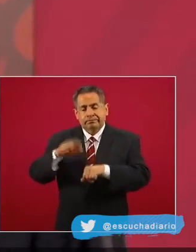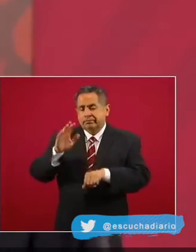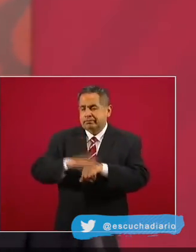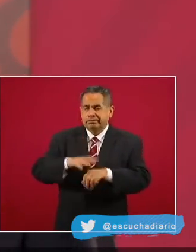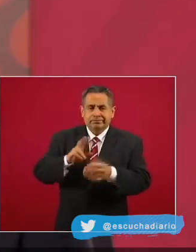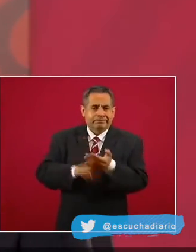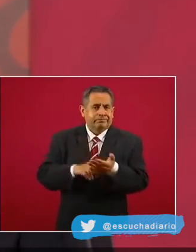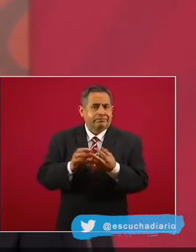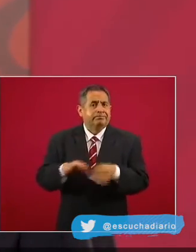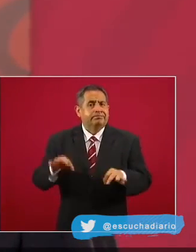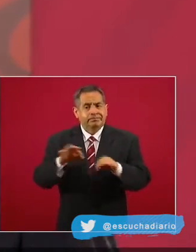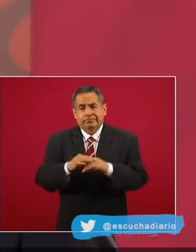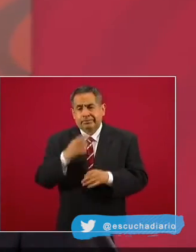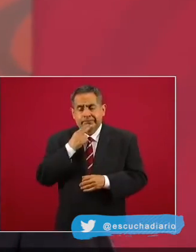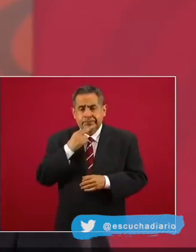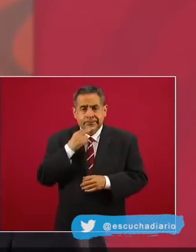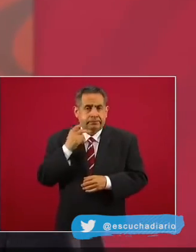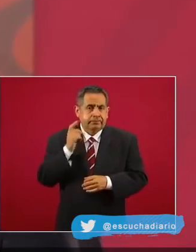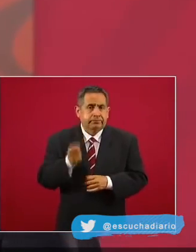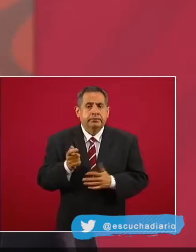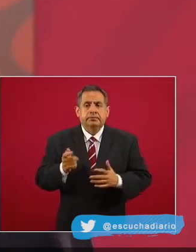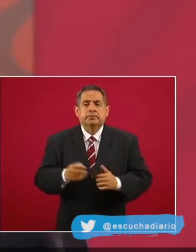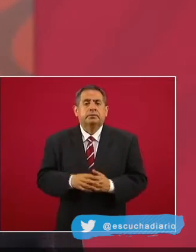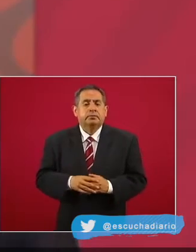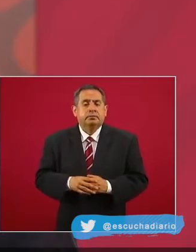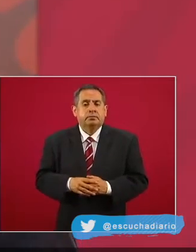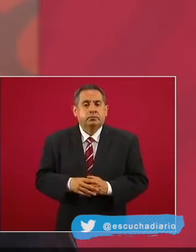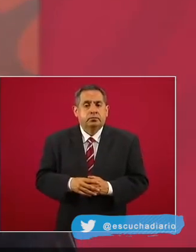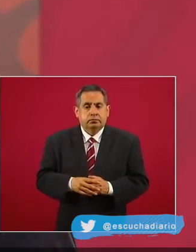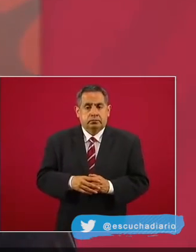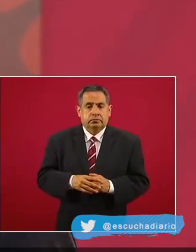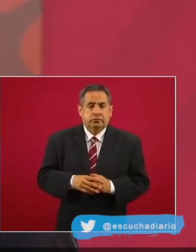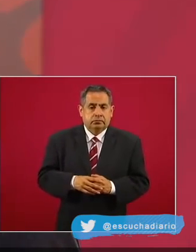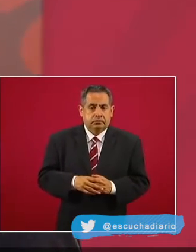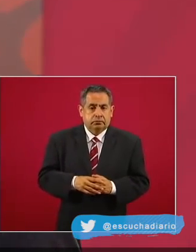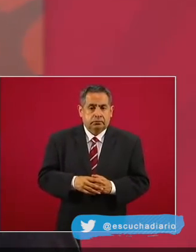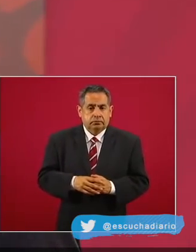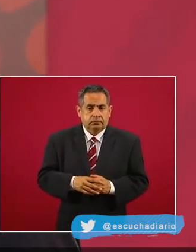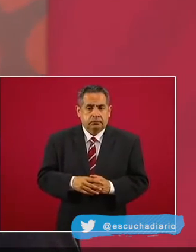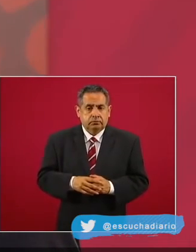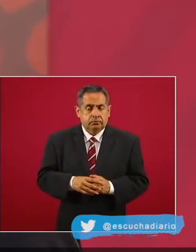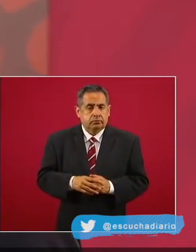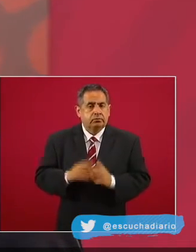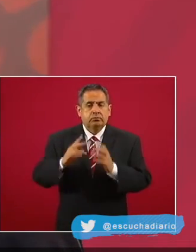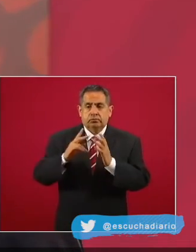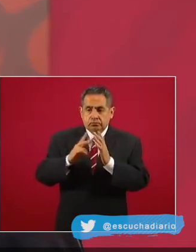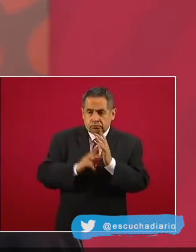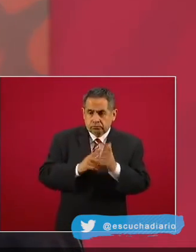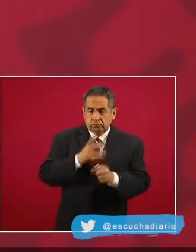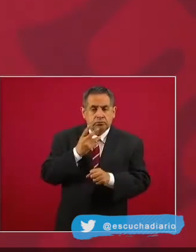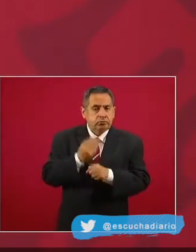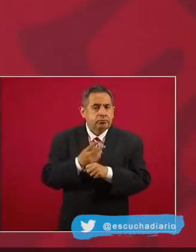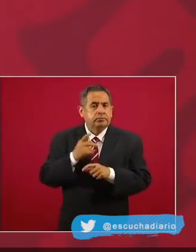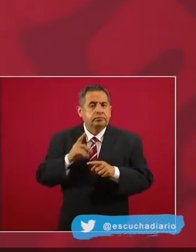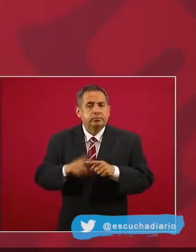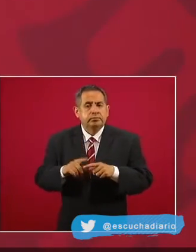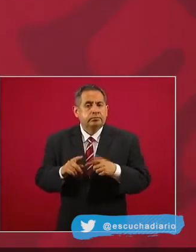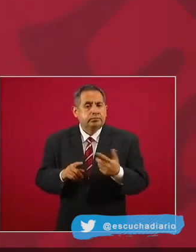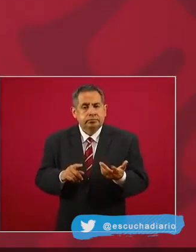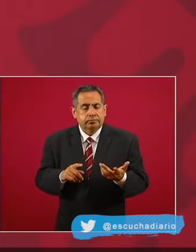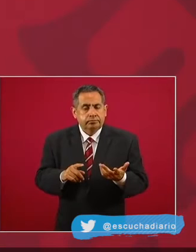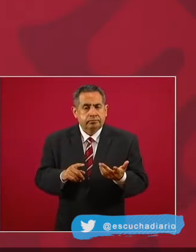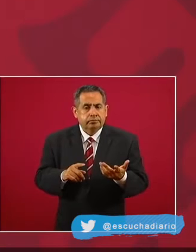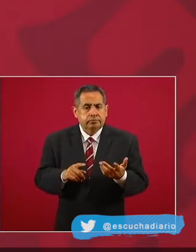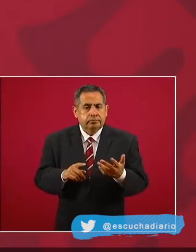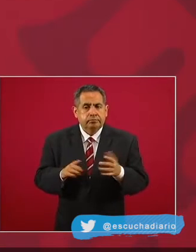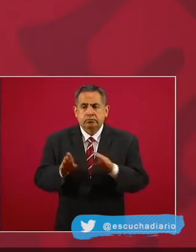el presidente espera que se concluya a finales de 2023. Hoy definirá si el tramo 5 será con la participación privada